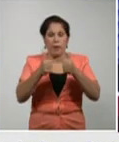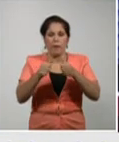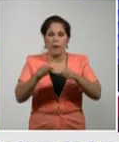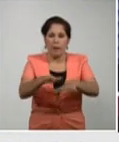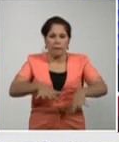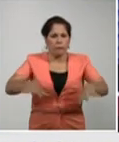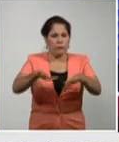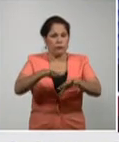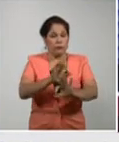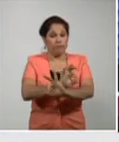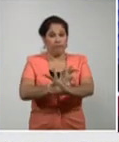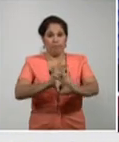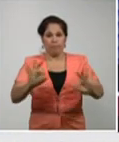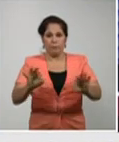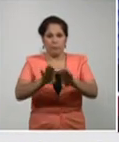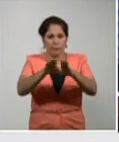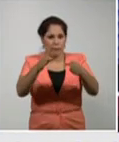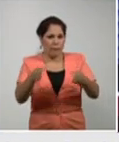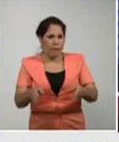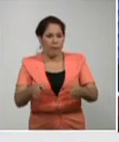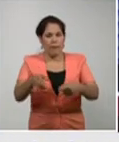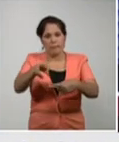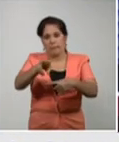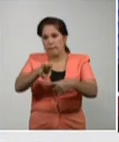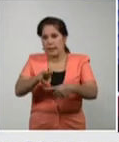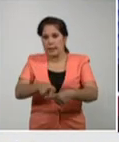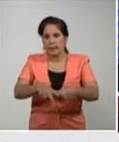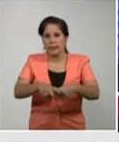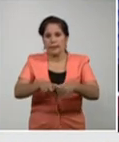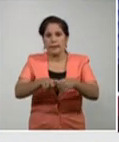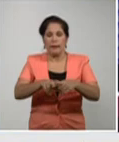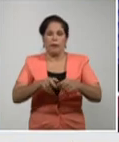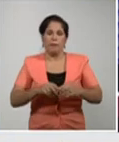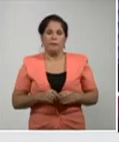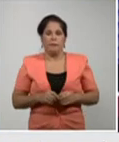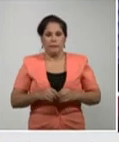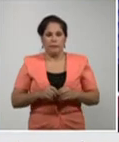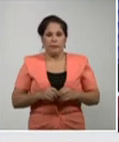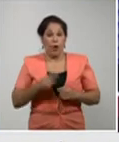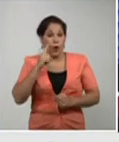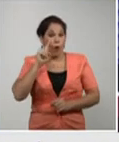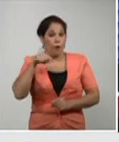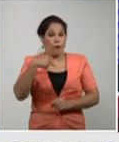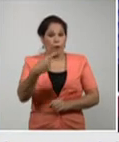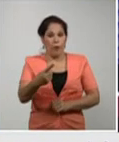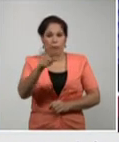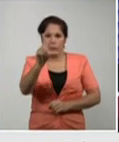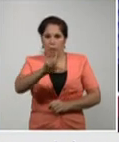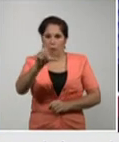todas aquellas superficies para mantener una higiene adecuada. Nos vemos el próximo